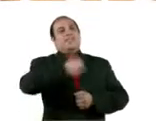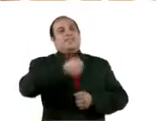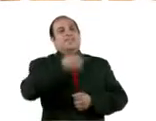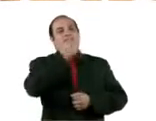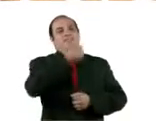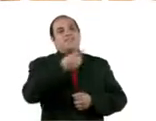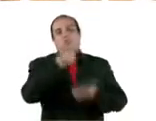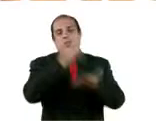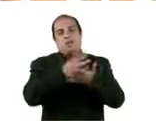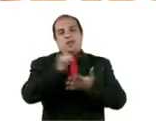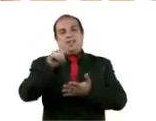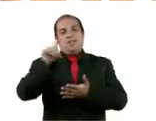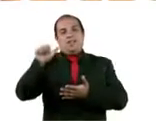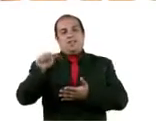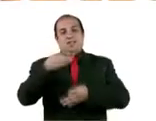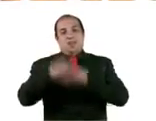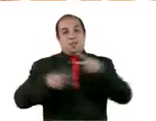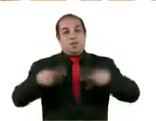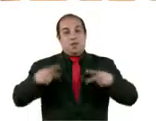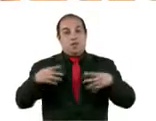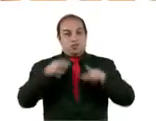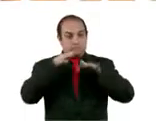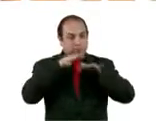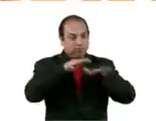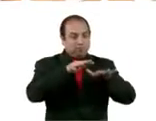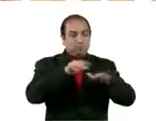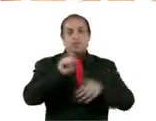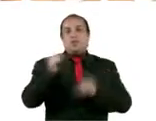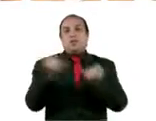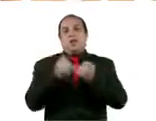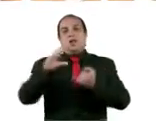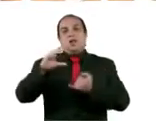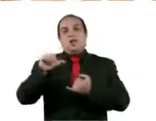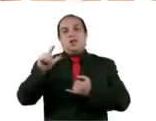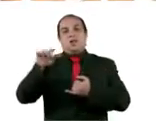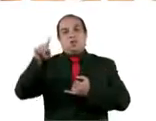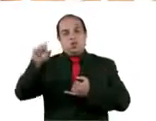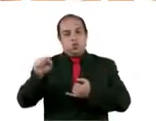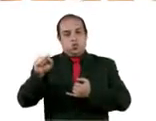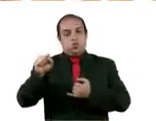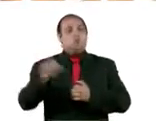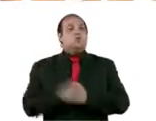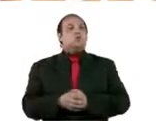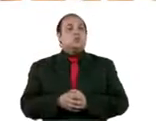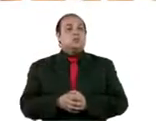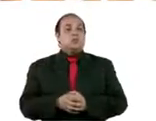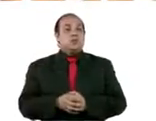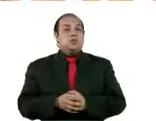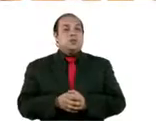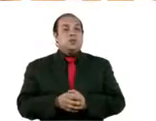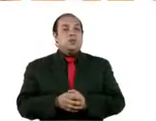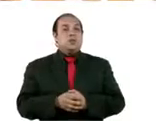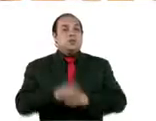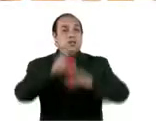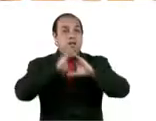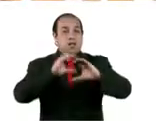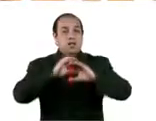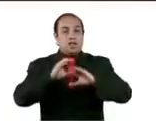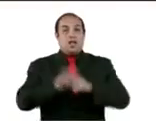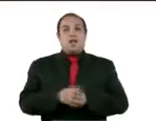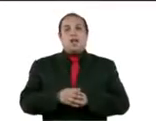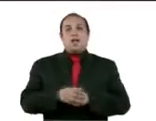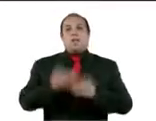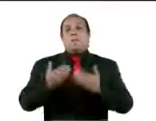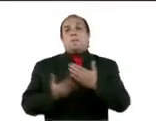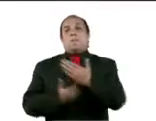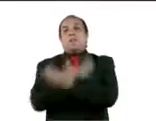no solo al Atlas y a todos los aficionados, sino en particular a Carlos desde aquí. Y le vamos a cantar las mañanitas a Ariadna, porque ayer